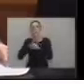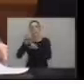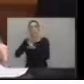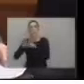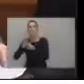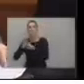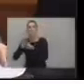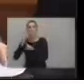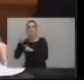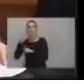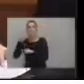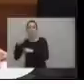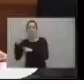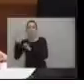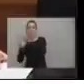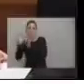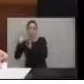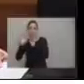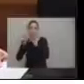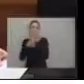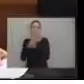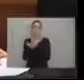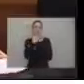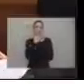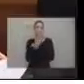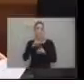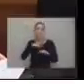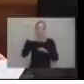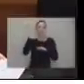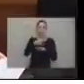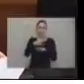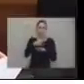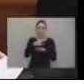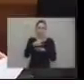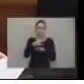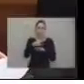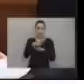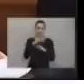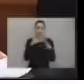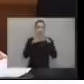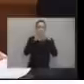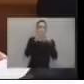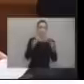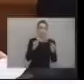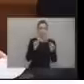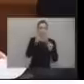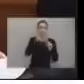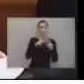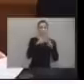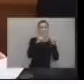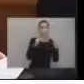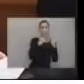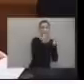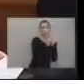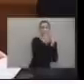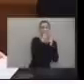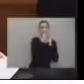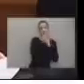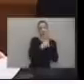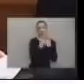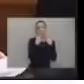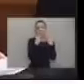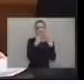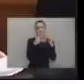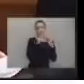Casi más del doble en relación a Asturias. La tasa de paro en Asturias es del 20,7%,